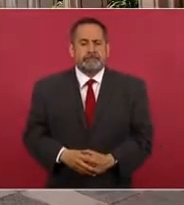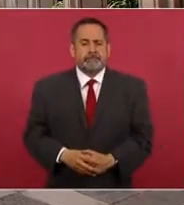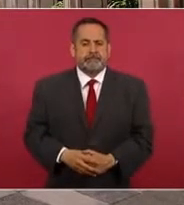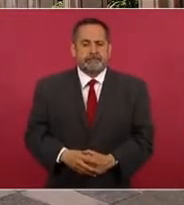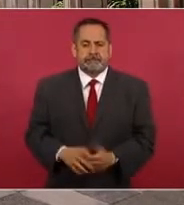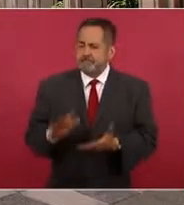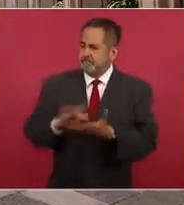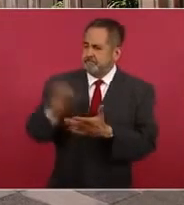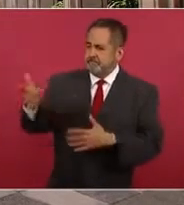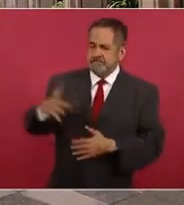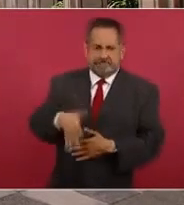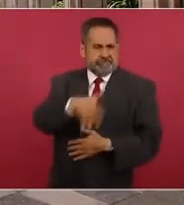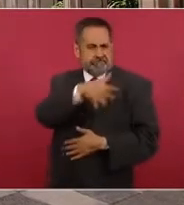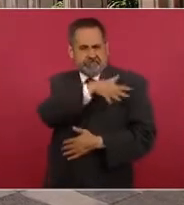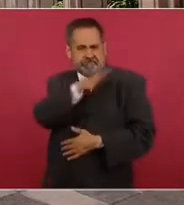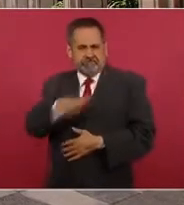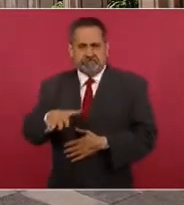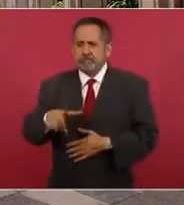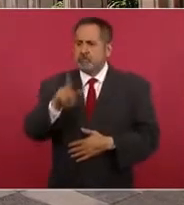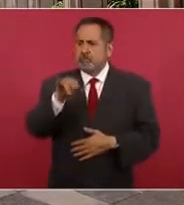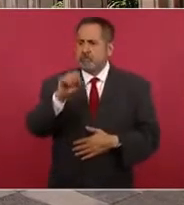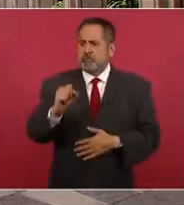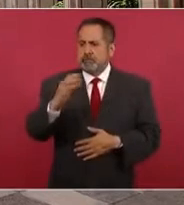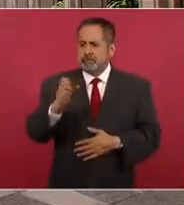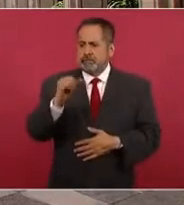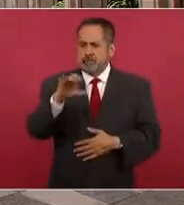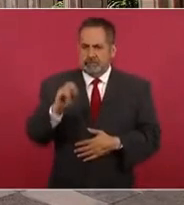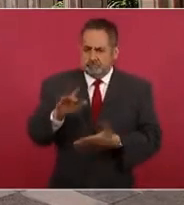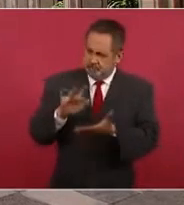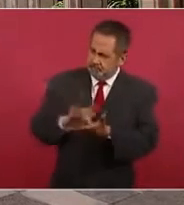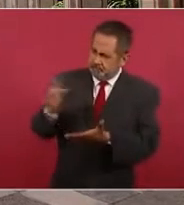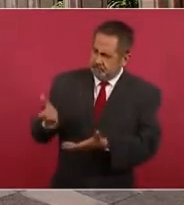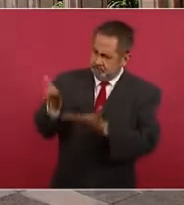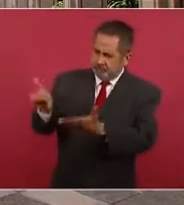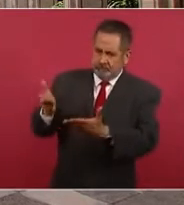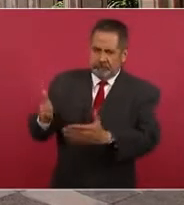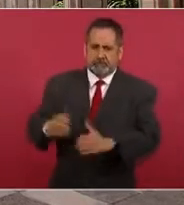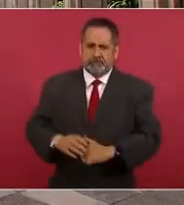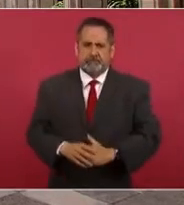Gracias, general Luis Crescencio Sandoval González.